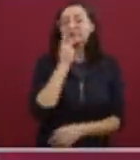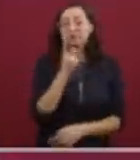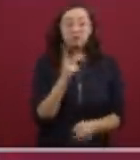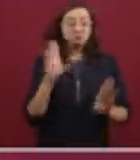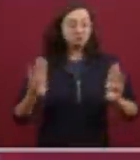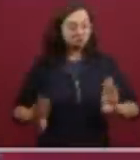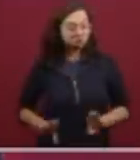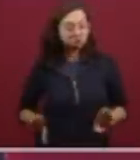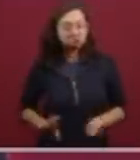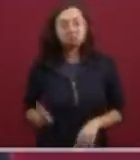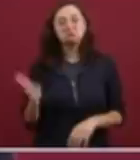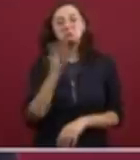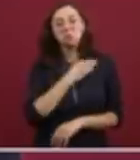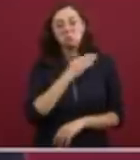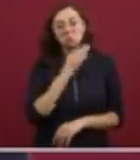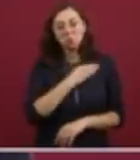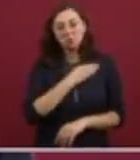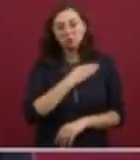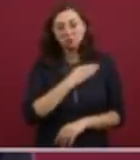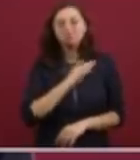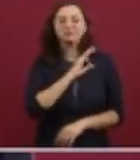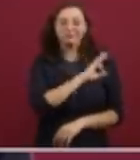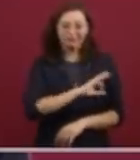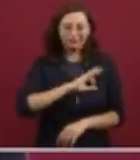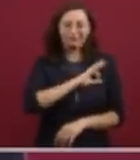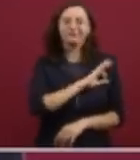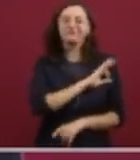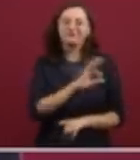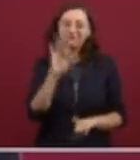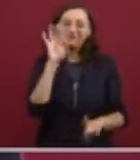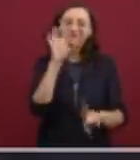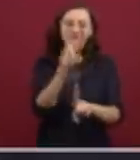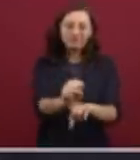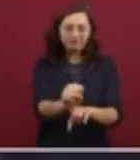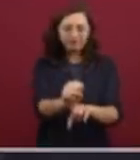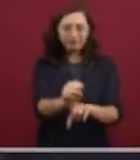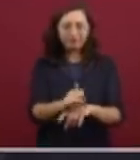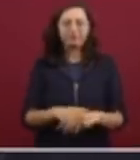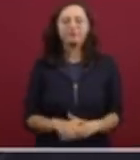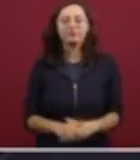siendo buenos podemos ser felices.